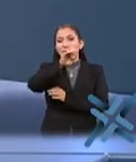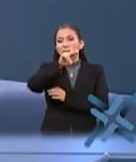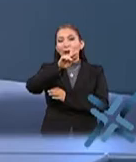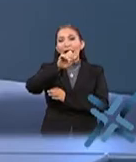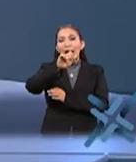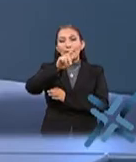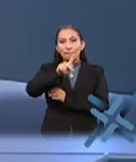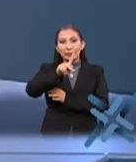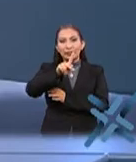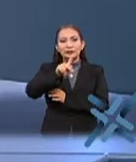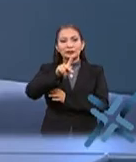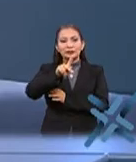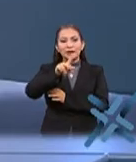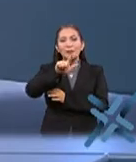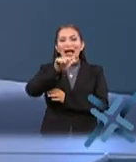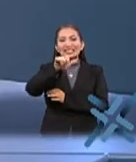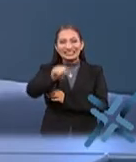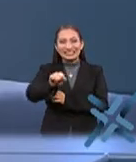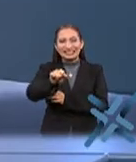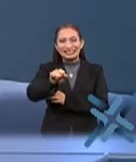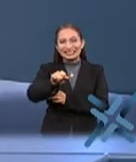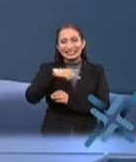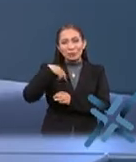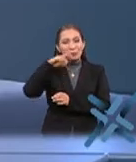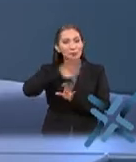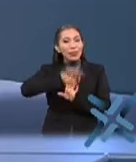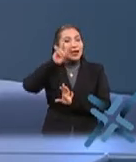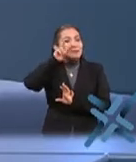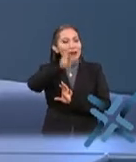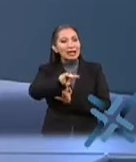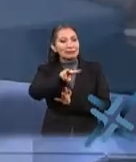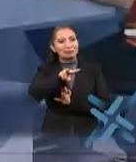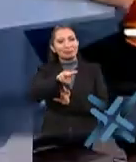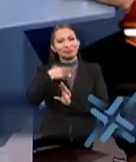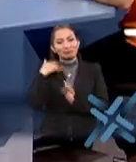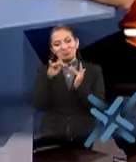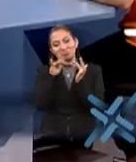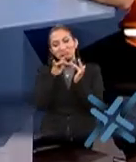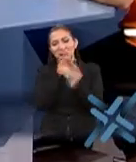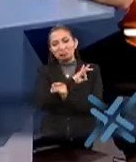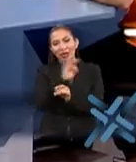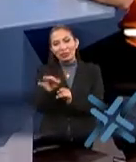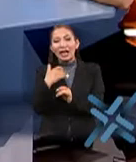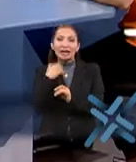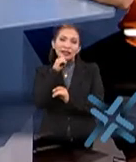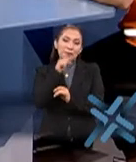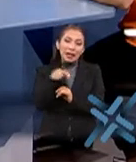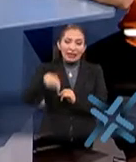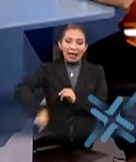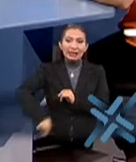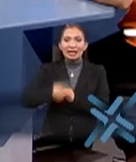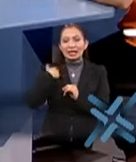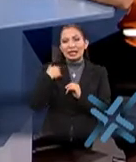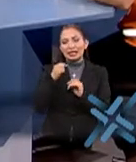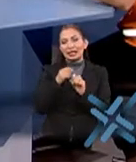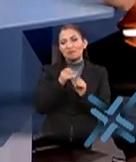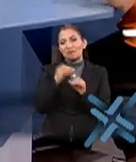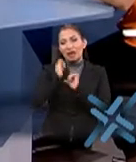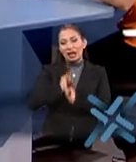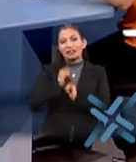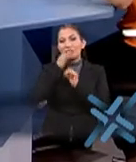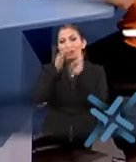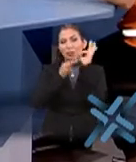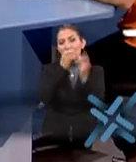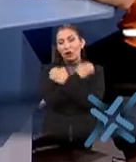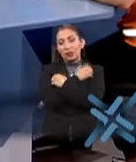@DaliaValps, DaliaValps, y ahí me pueden seguir. Y bueno, obviamente en las redes de aquí de la Agencia Informativa Educativa, que